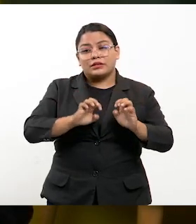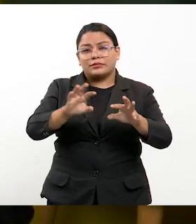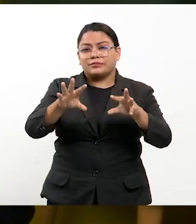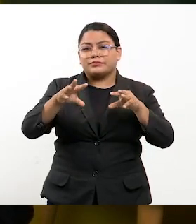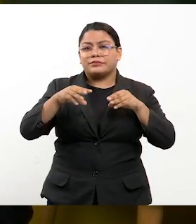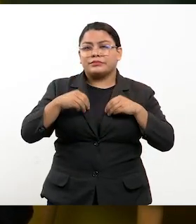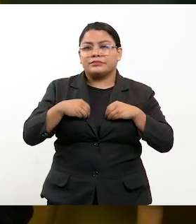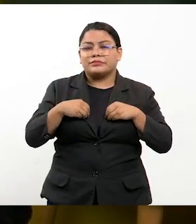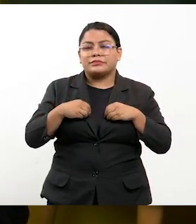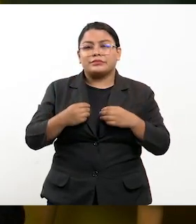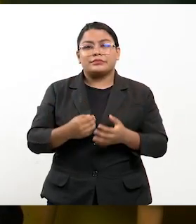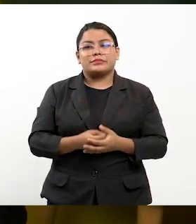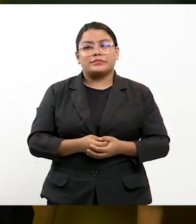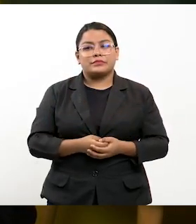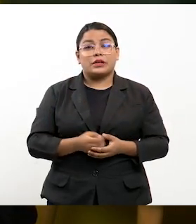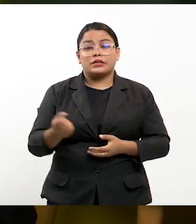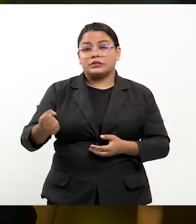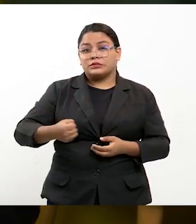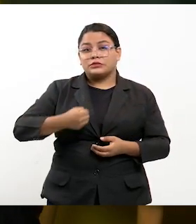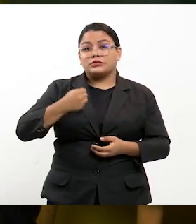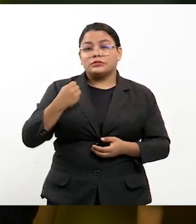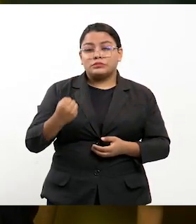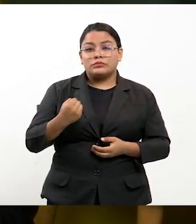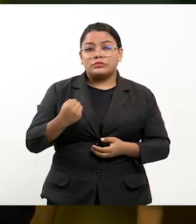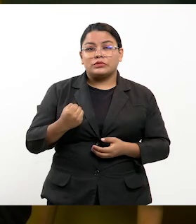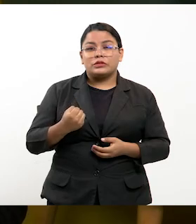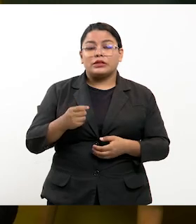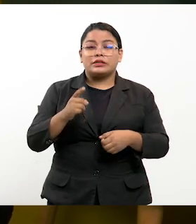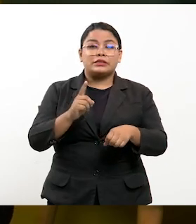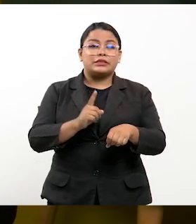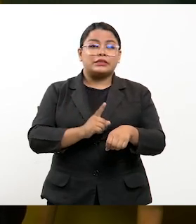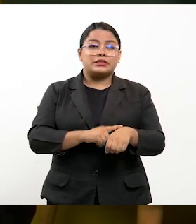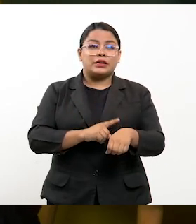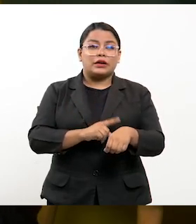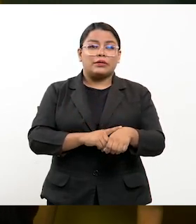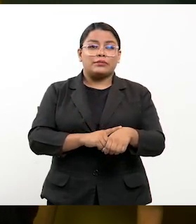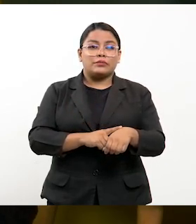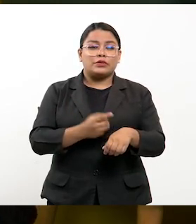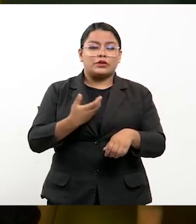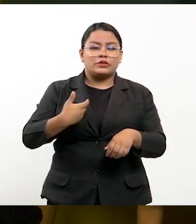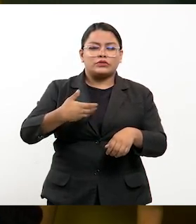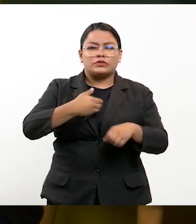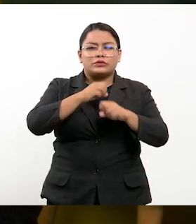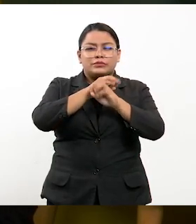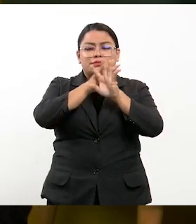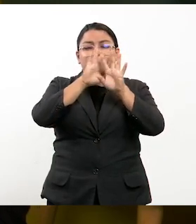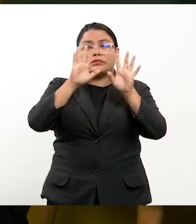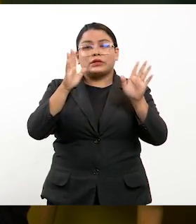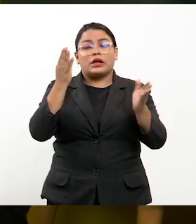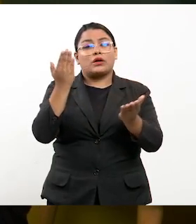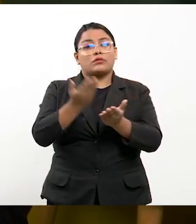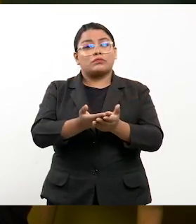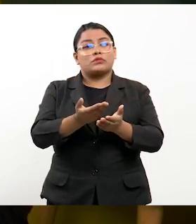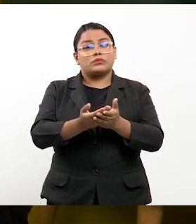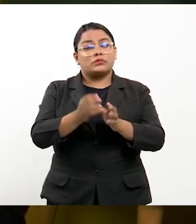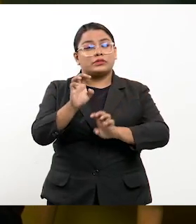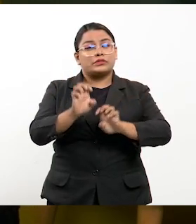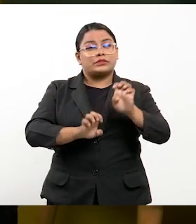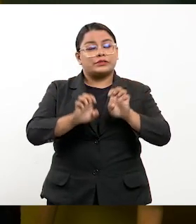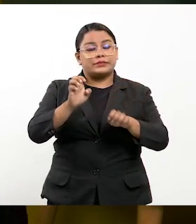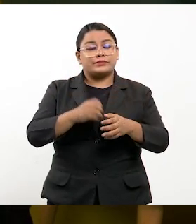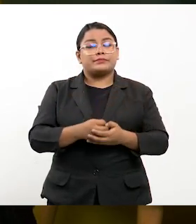adquiere un carácter importante desde el momento en que tenemos claro cuáles son los propósitos de